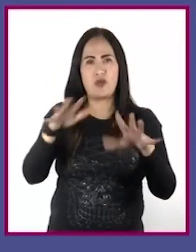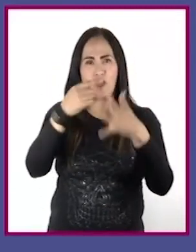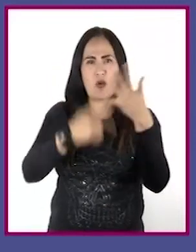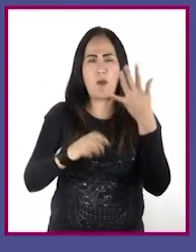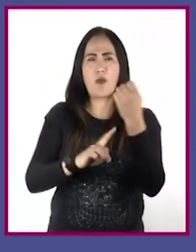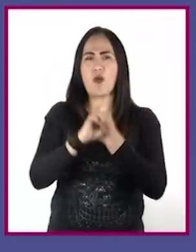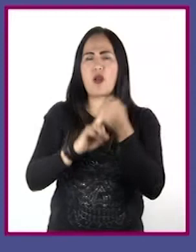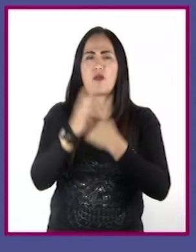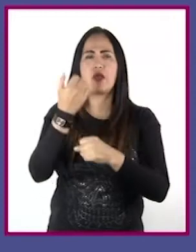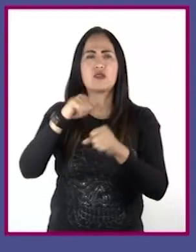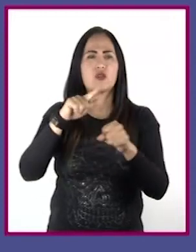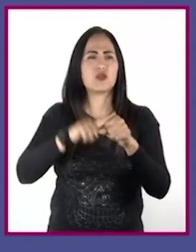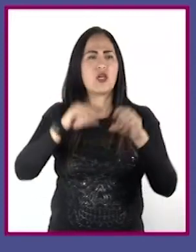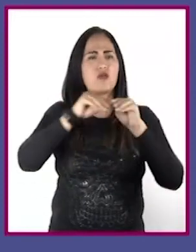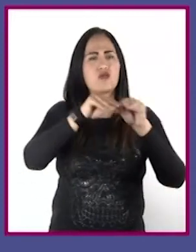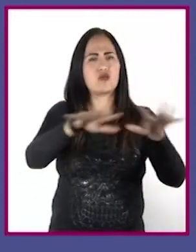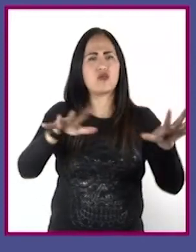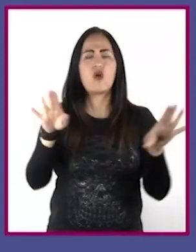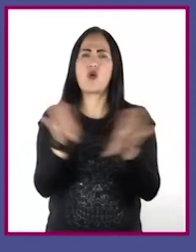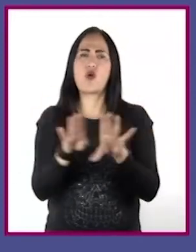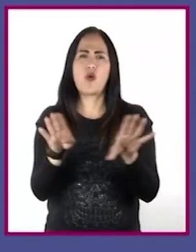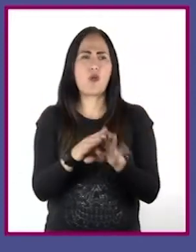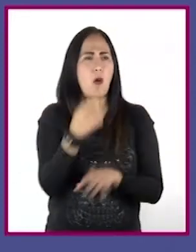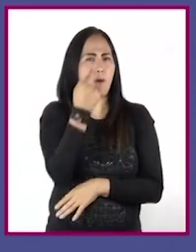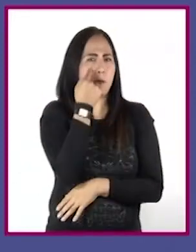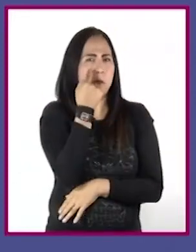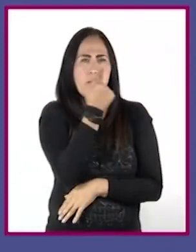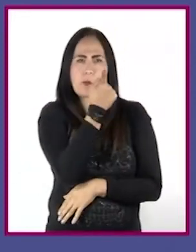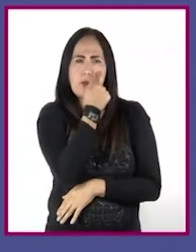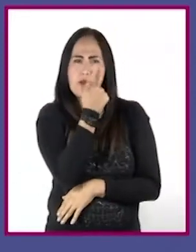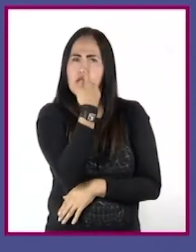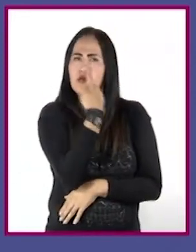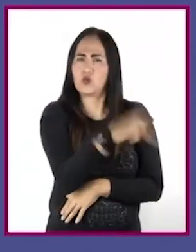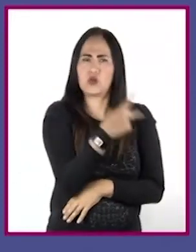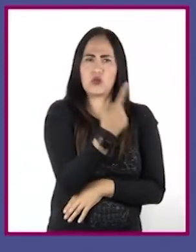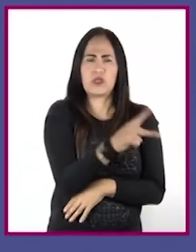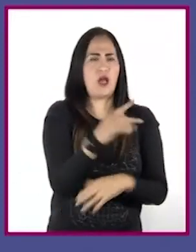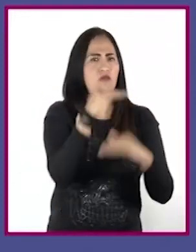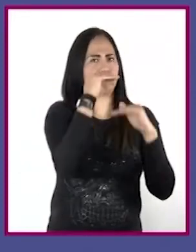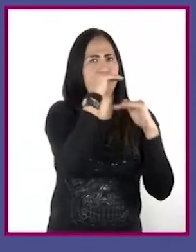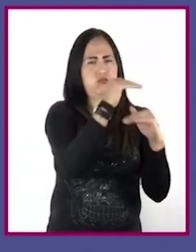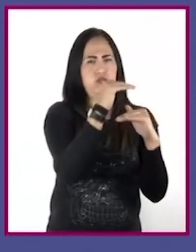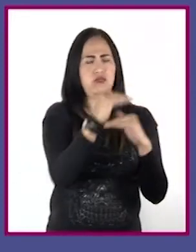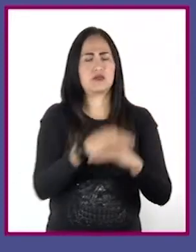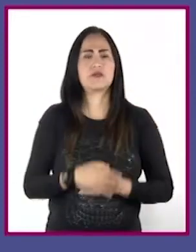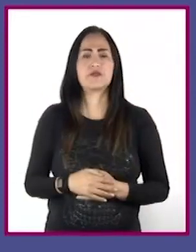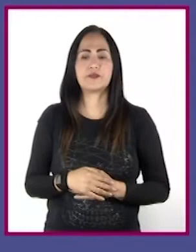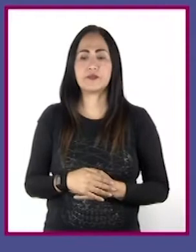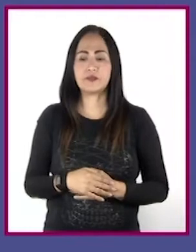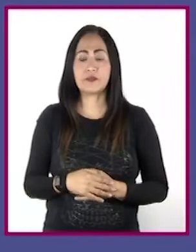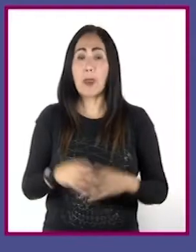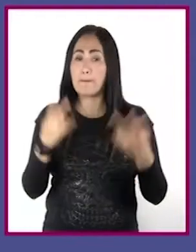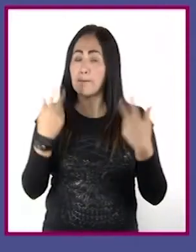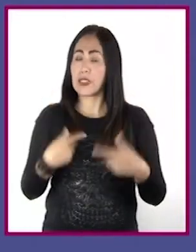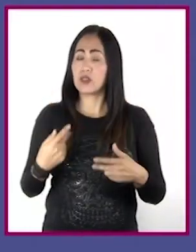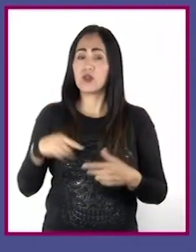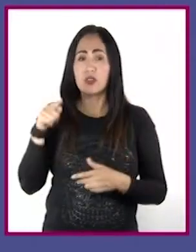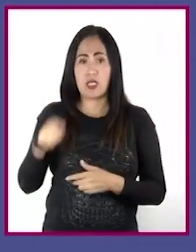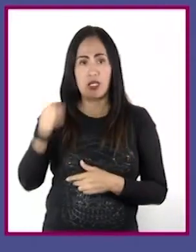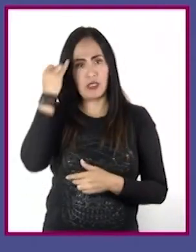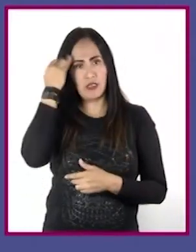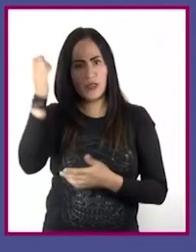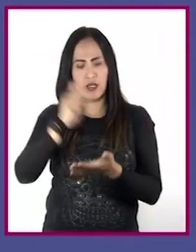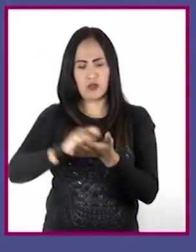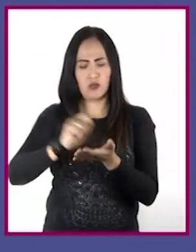sociales mediante una interpretación deliberadamente sesgada y parcial, ya sea del articulista que firma o